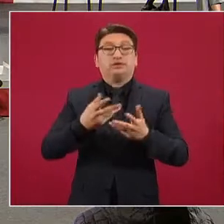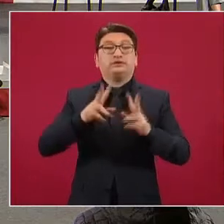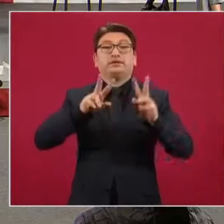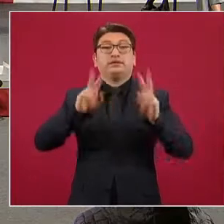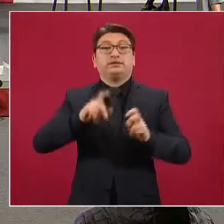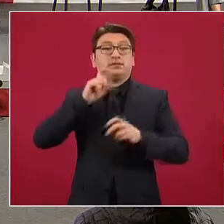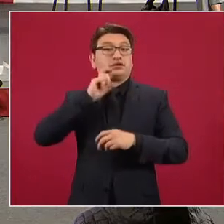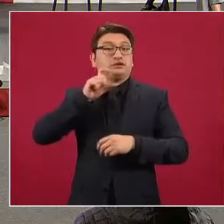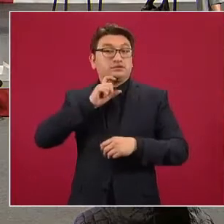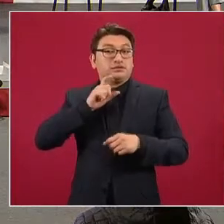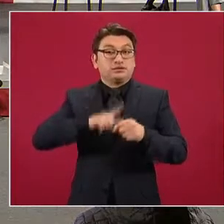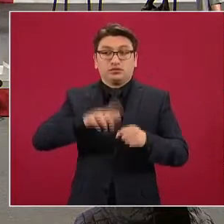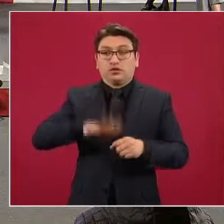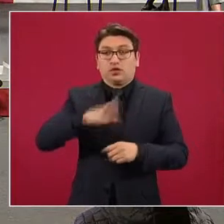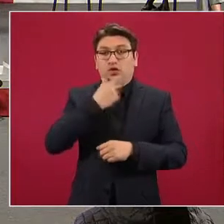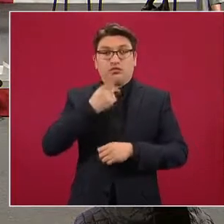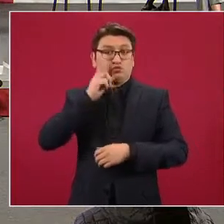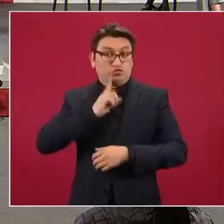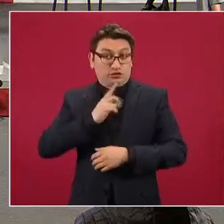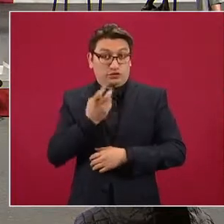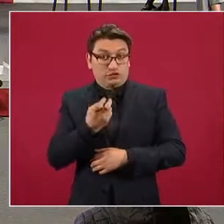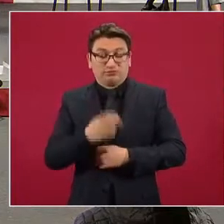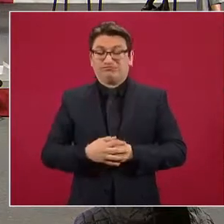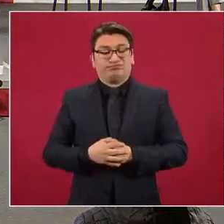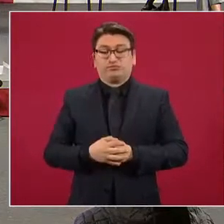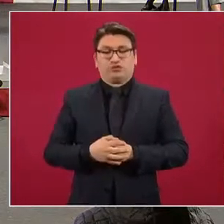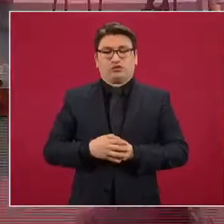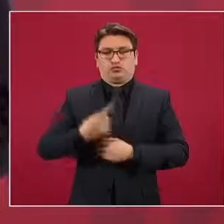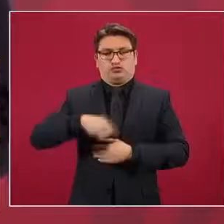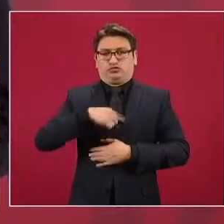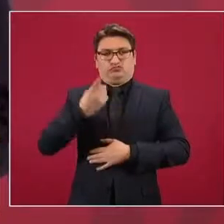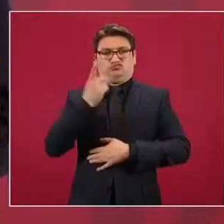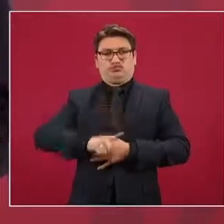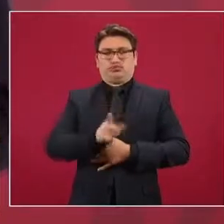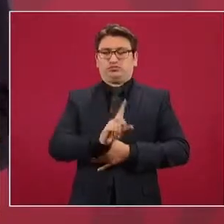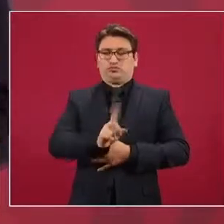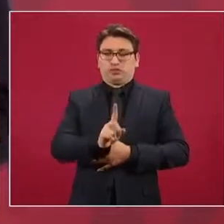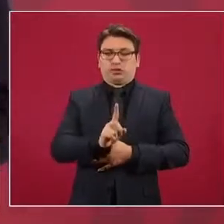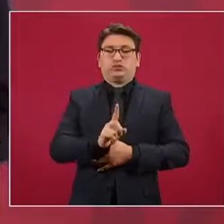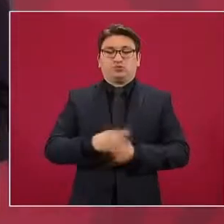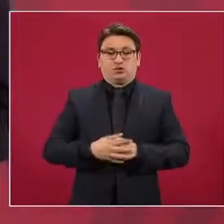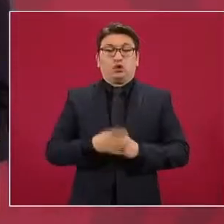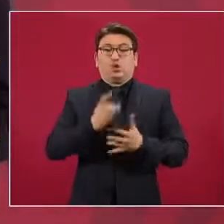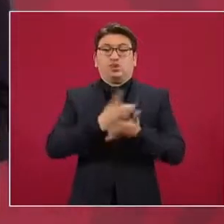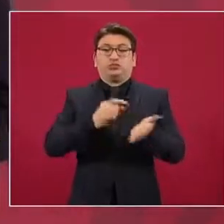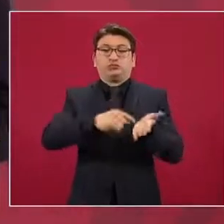de las mexicanas y los mexicanos. Claro que no, aquí se habla de eso.